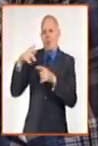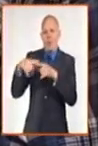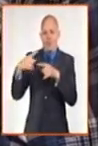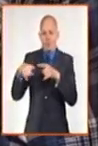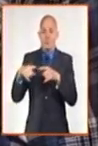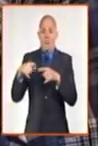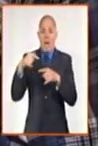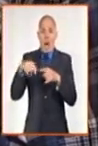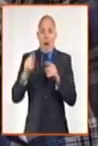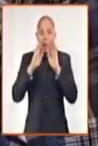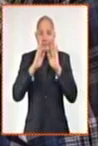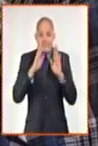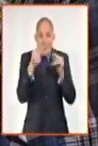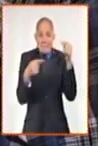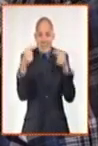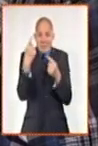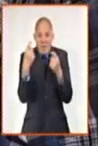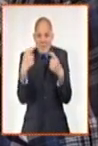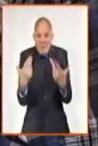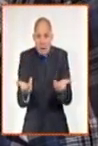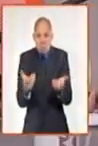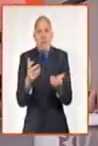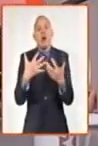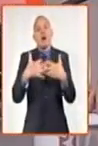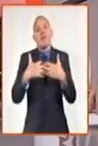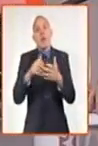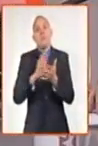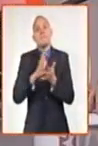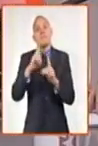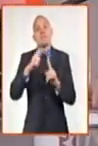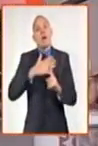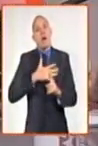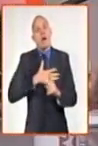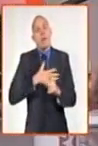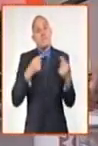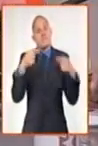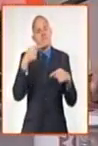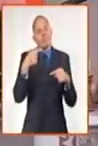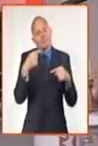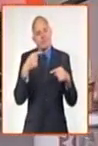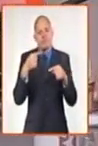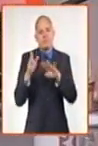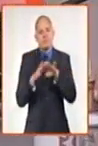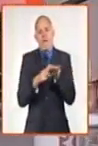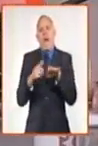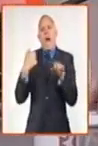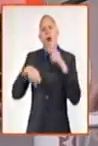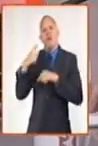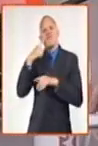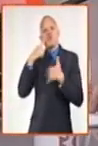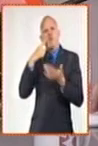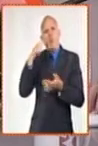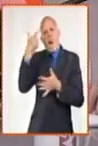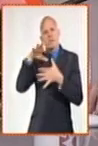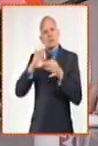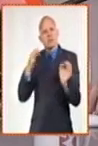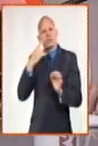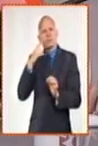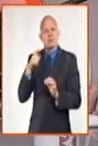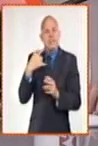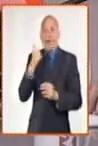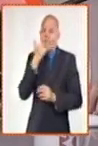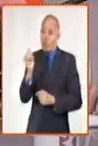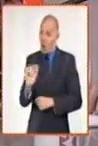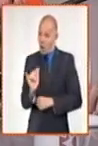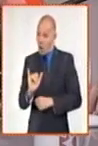supuesto, el punto focal ahora en el ámbito de la generación. Pero vamos hasta Artemisa, uno de los territorios que también ha sido de los